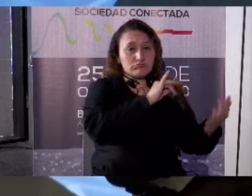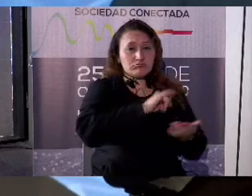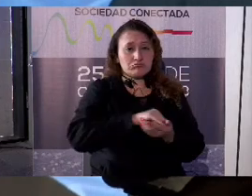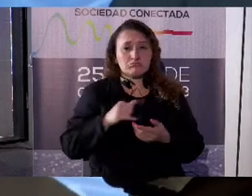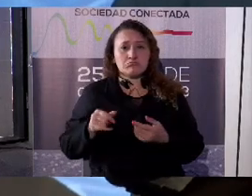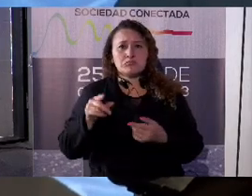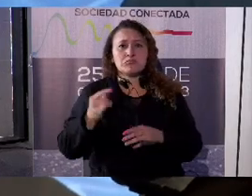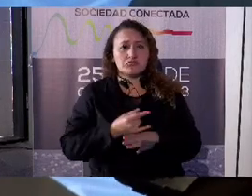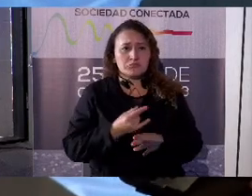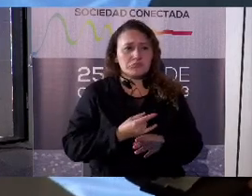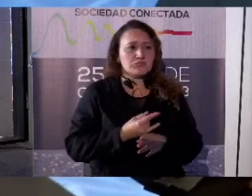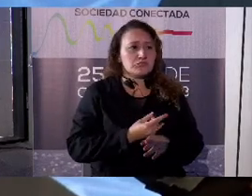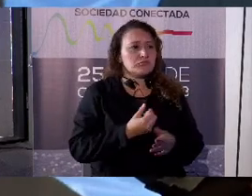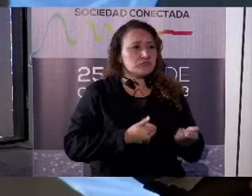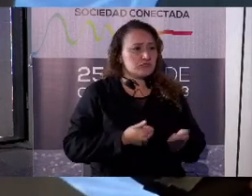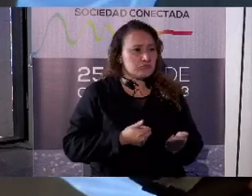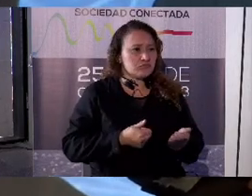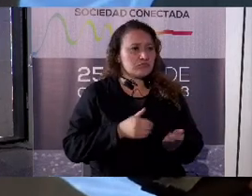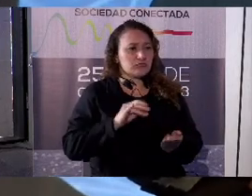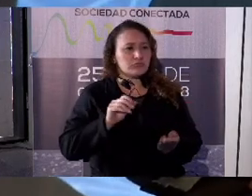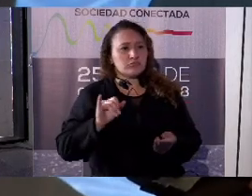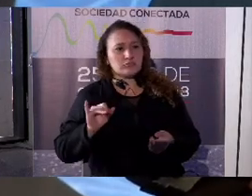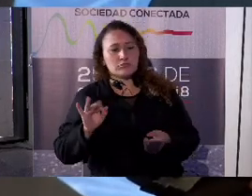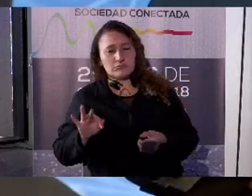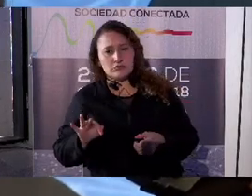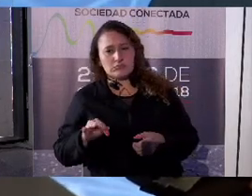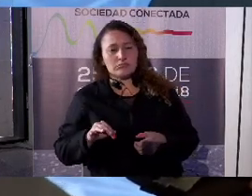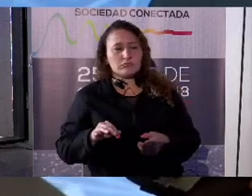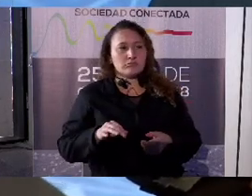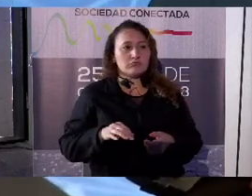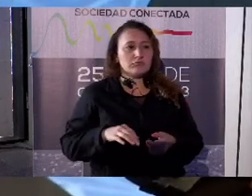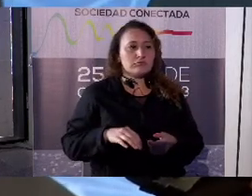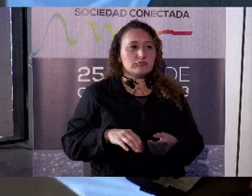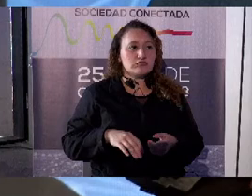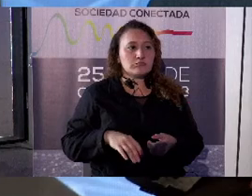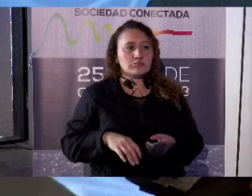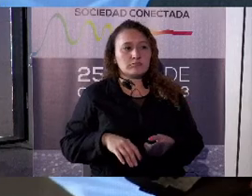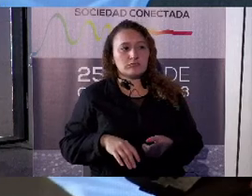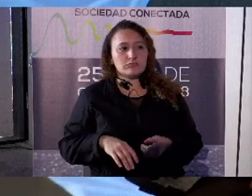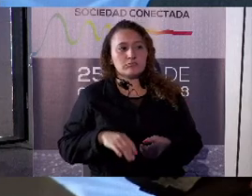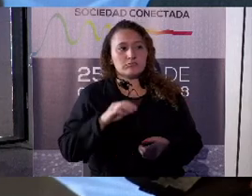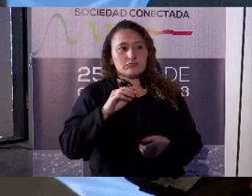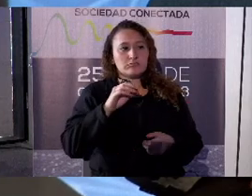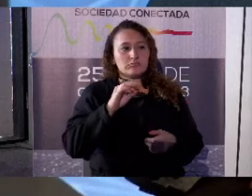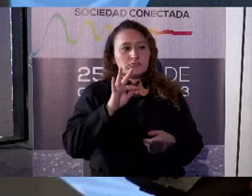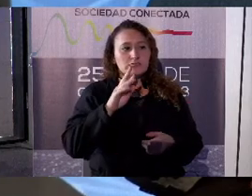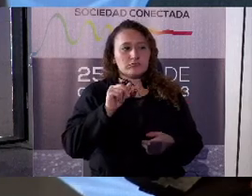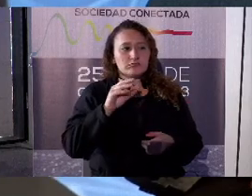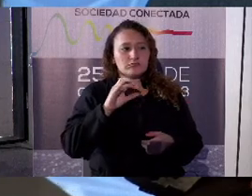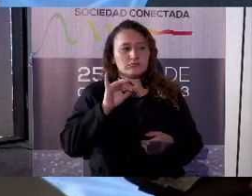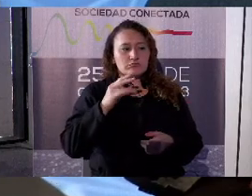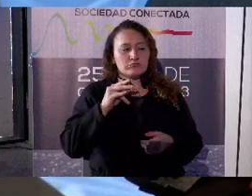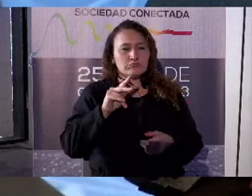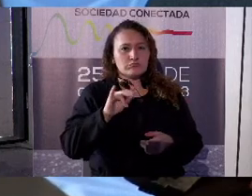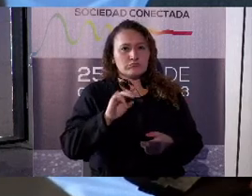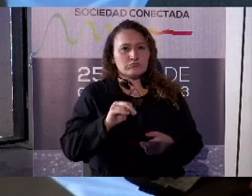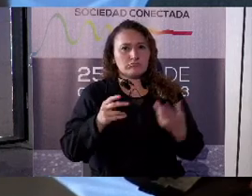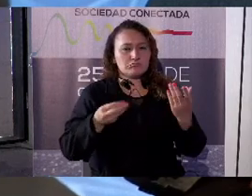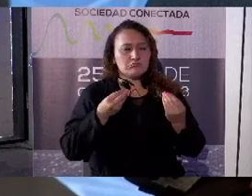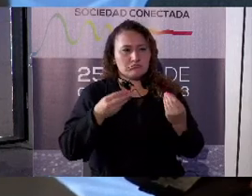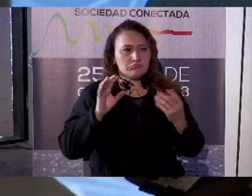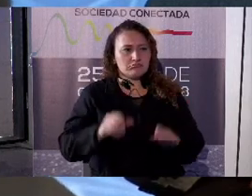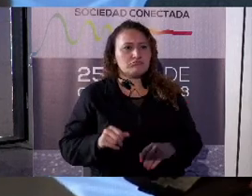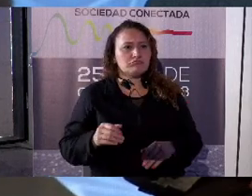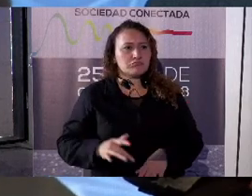utilizando tecnologías de iot de flit management de asset tracking para poder fomentar sus servicios